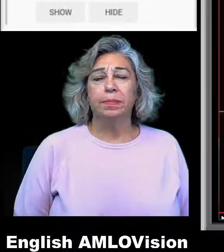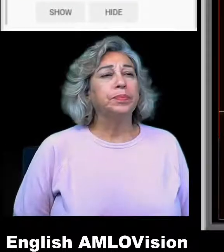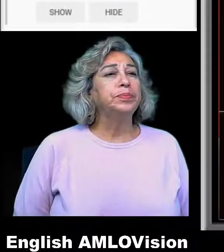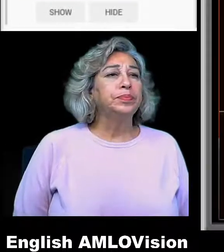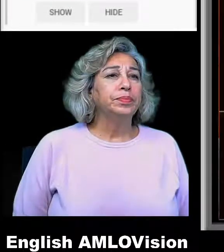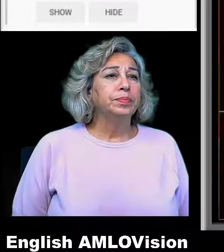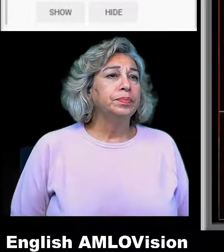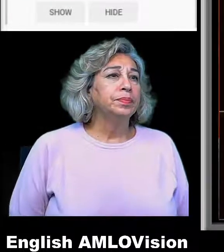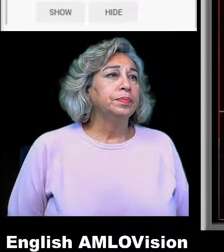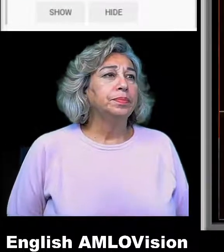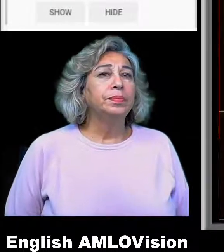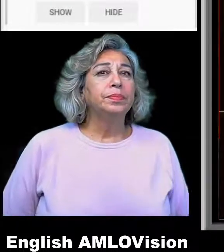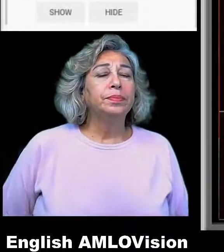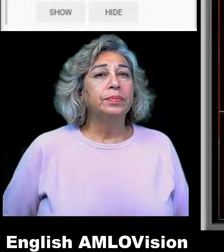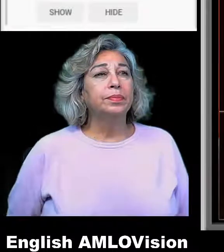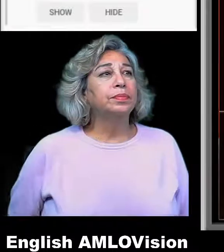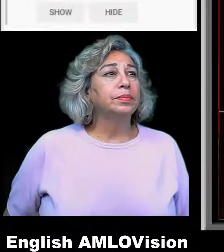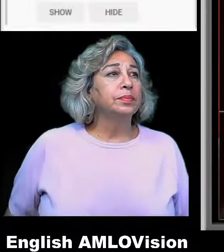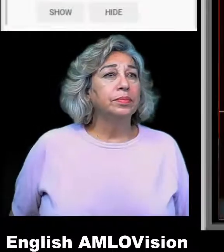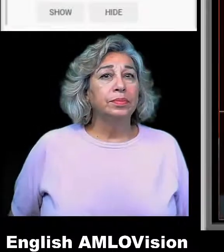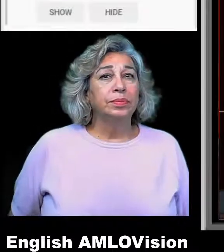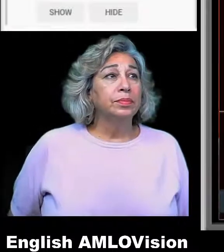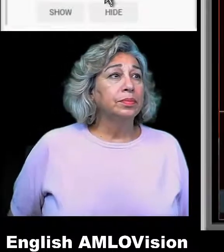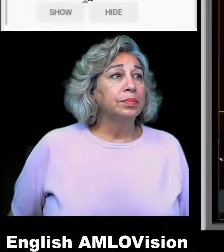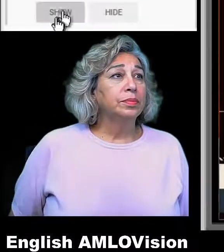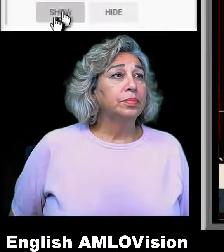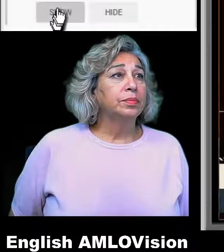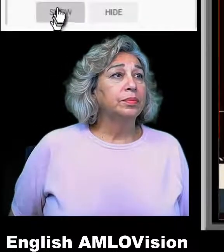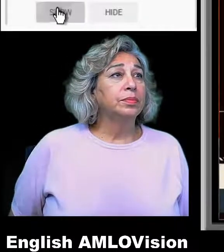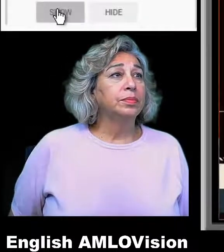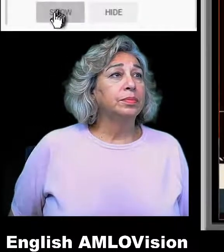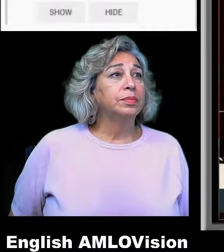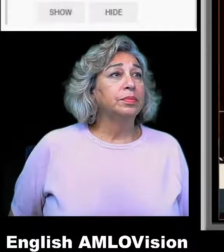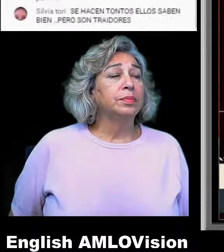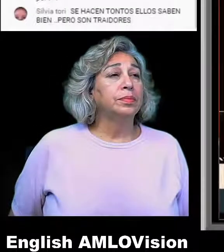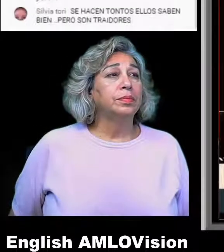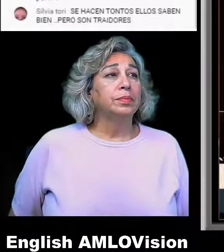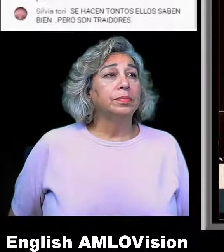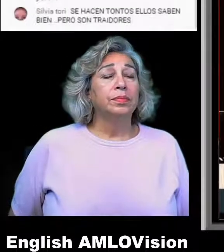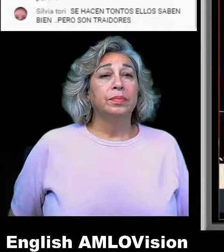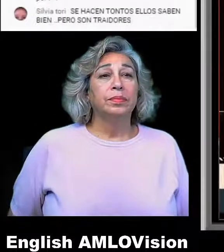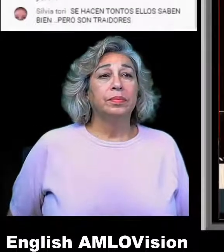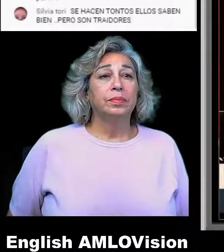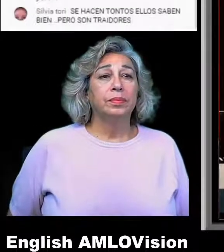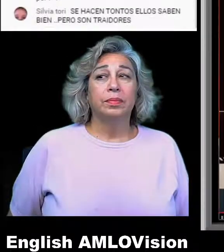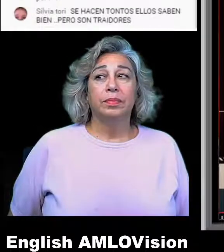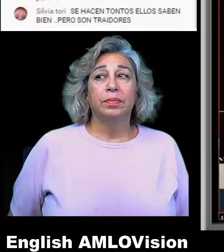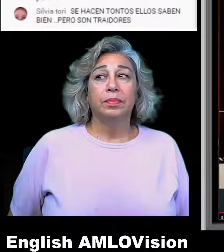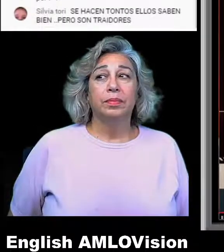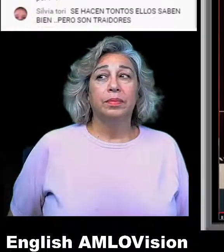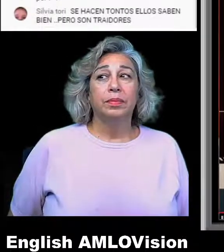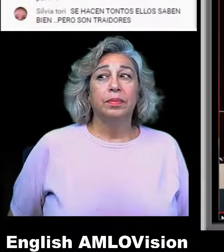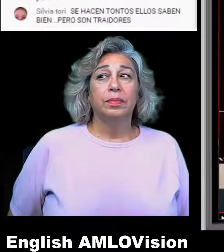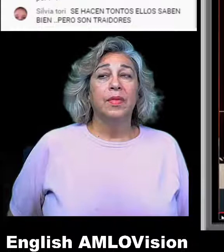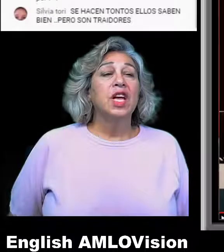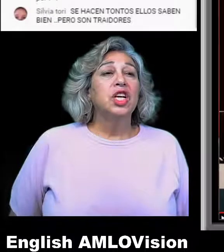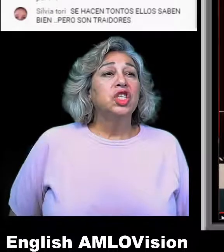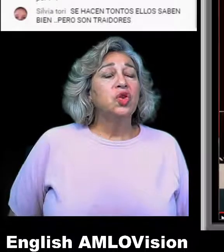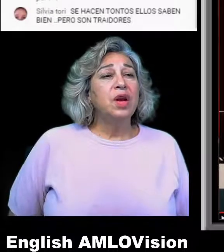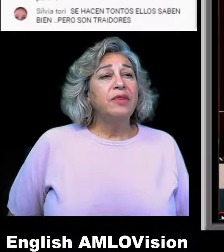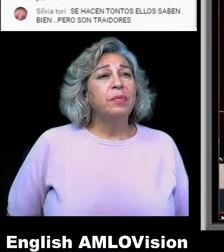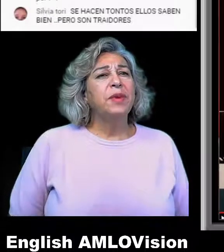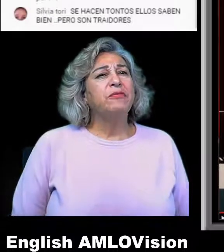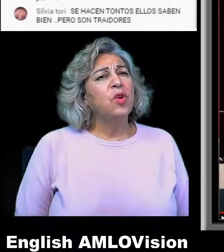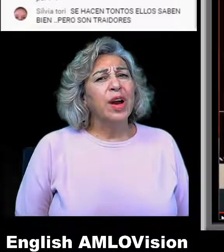Aquí. Nunca se había interesado en la elección de la mesa directiva de la Cámara de Diputados. Y hoy